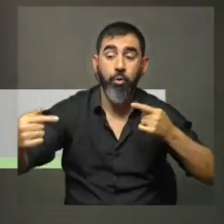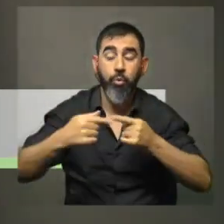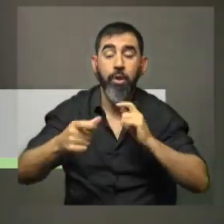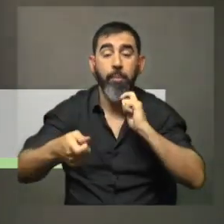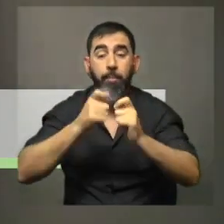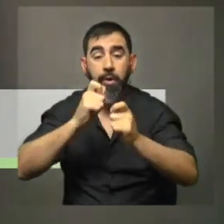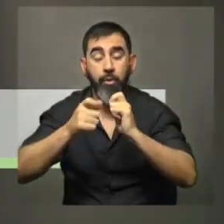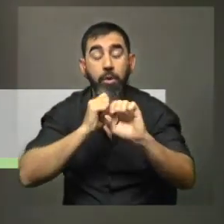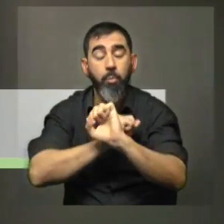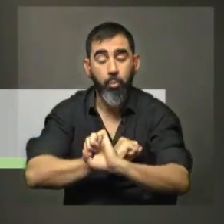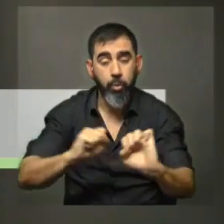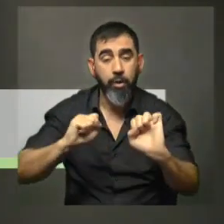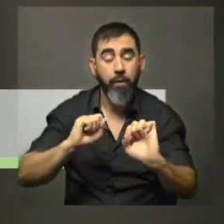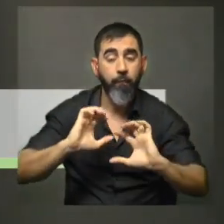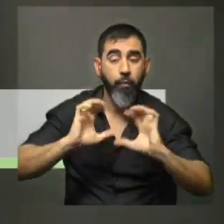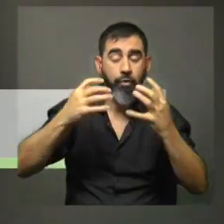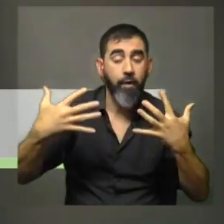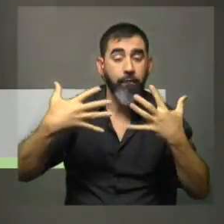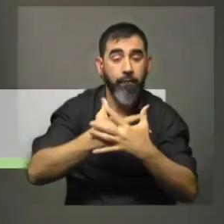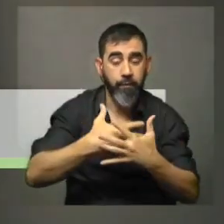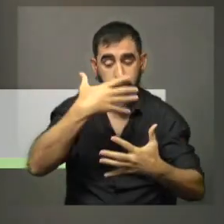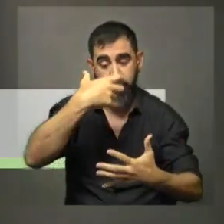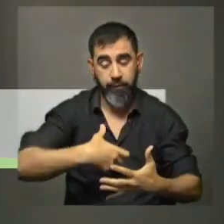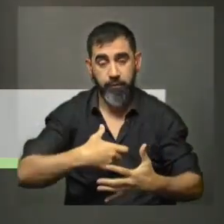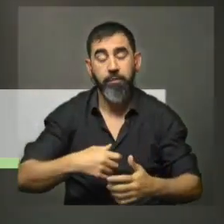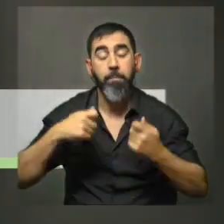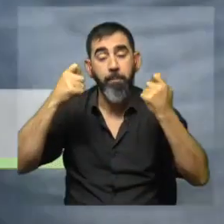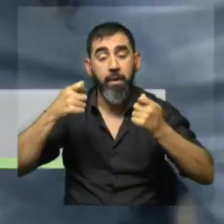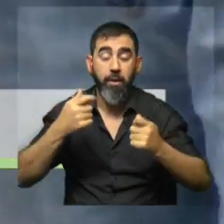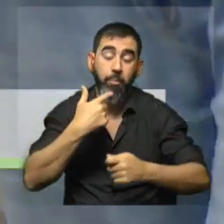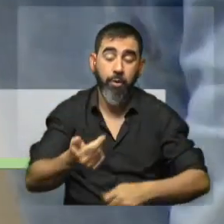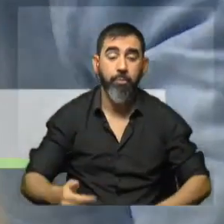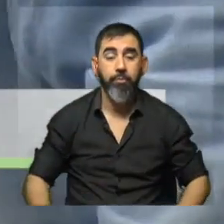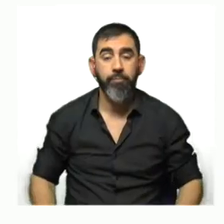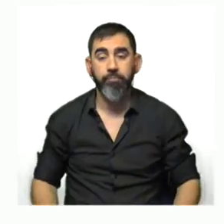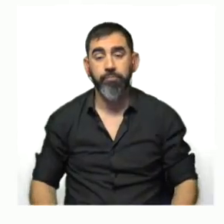porque puede alentar y derivar en agresiones físicas por parte de militantes.